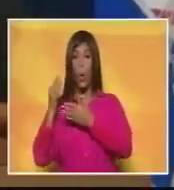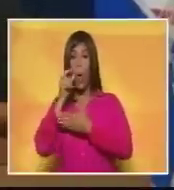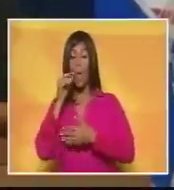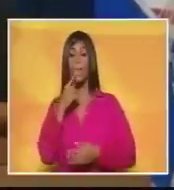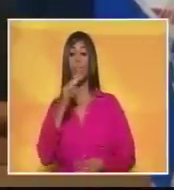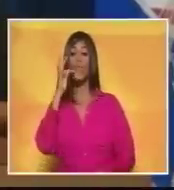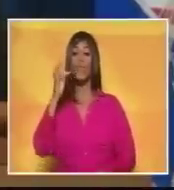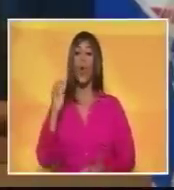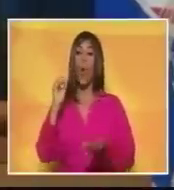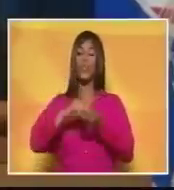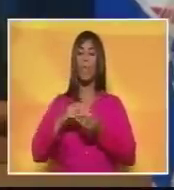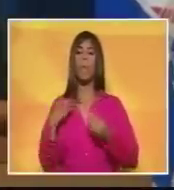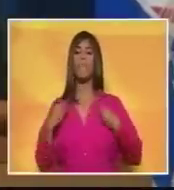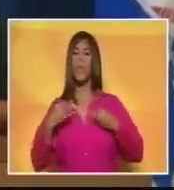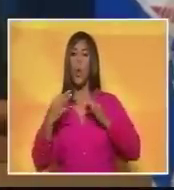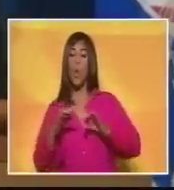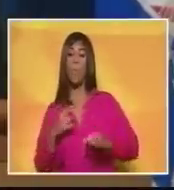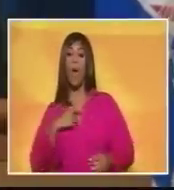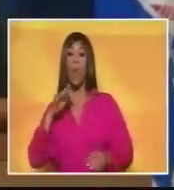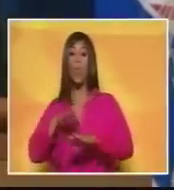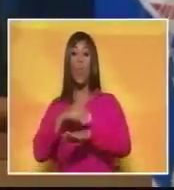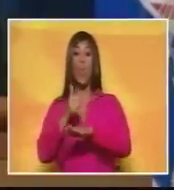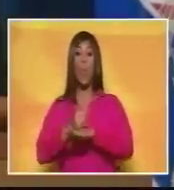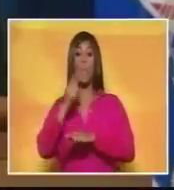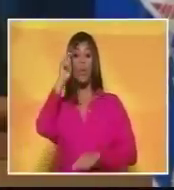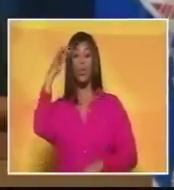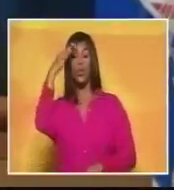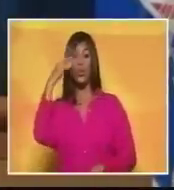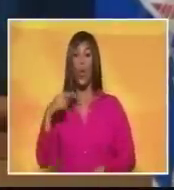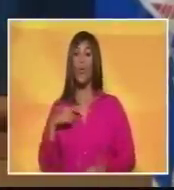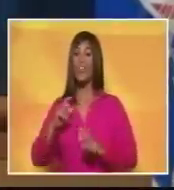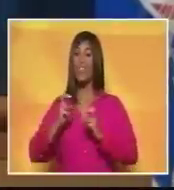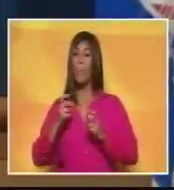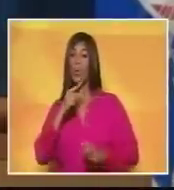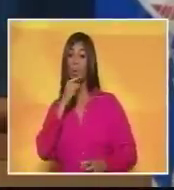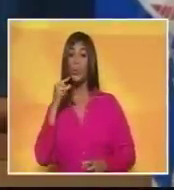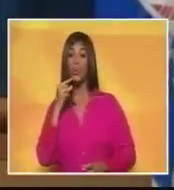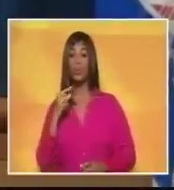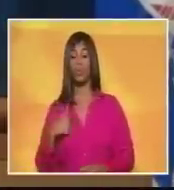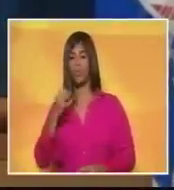fiscal aseguró que inculpar a Donald Trump por la trama rusa no es una opción.